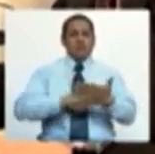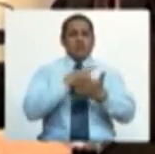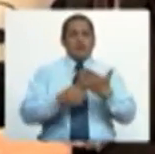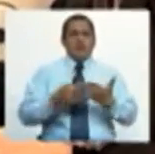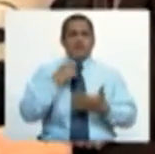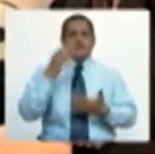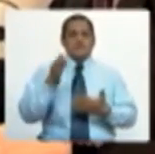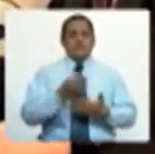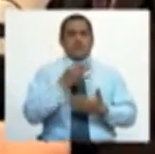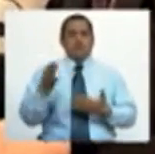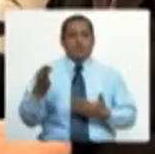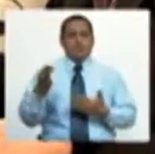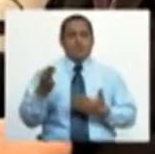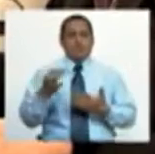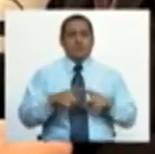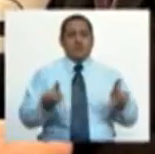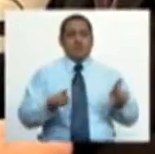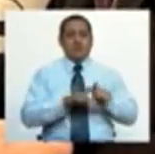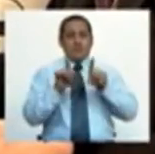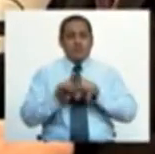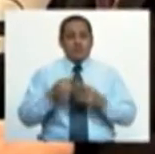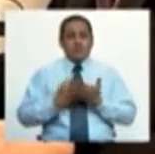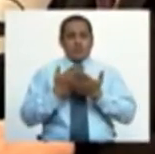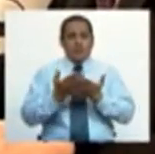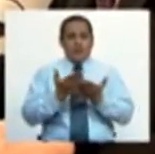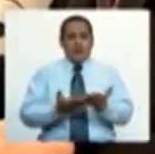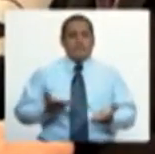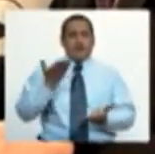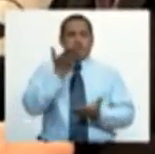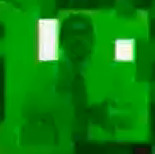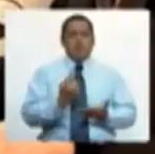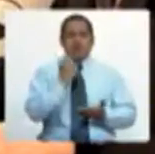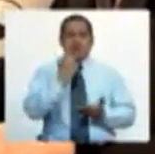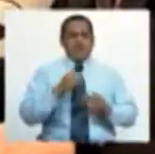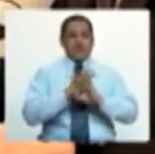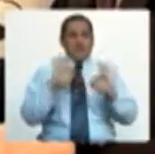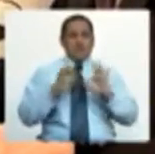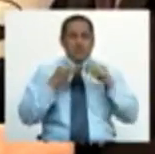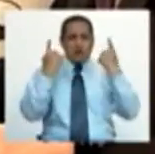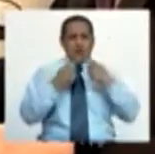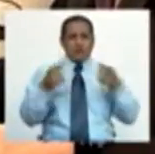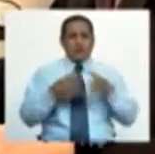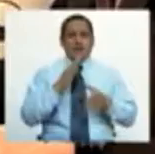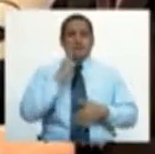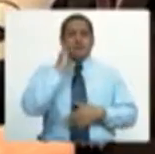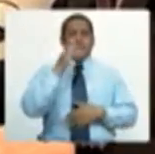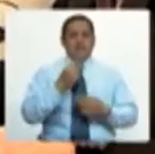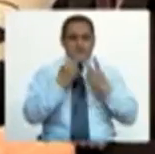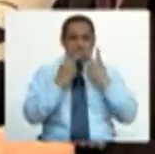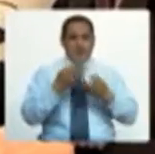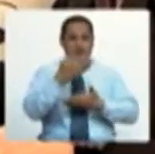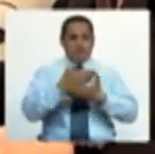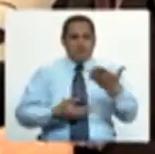lo que resolvió la segunda instancia, ¿no? Pero lo que es propiamente apelación solamente hay una, ¿no es cierto? Lo que ha decidido la primera instancia se ve en